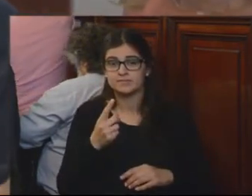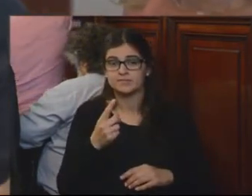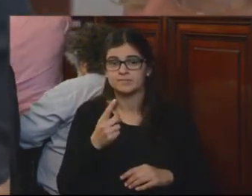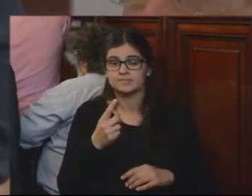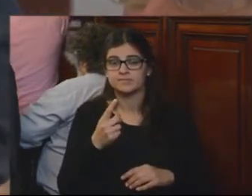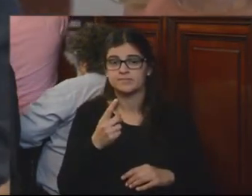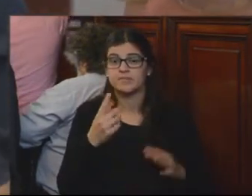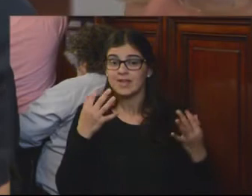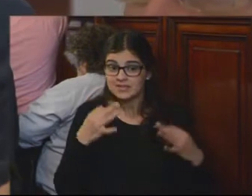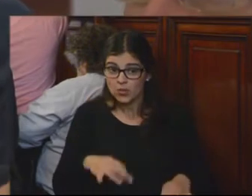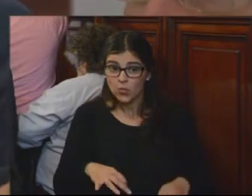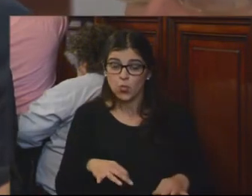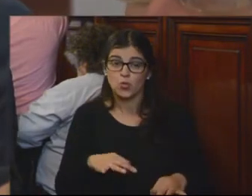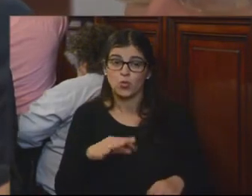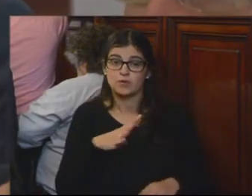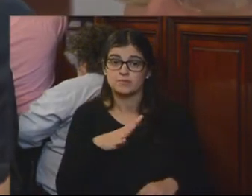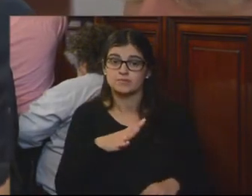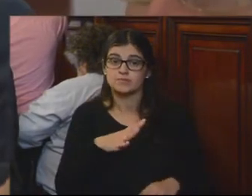seguro que sean